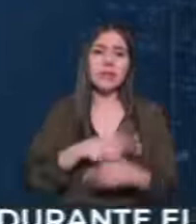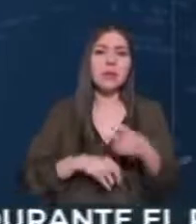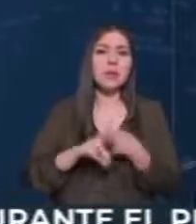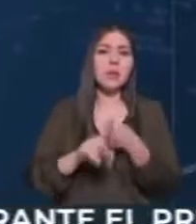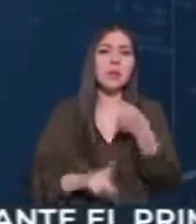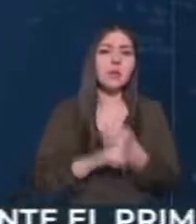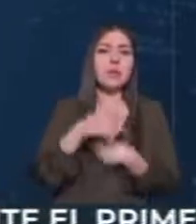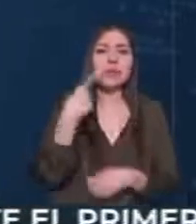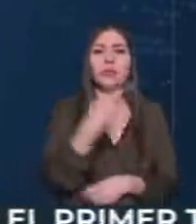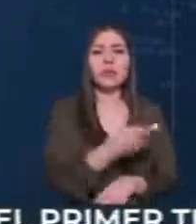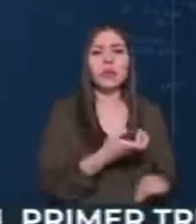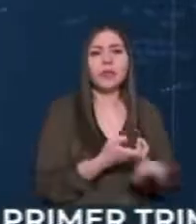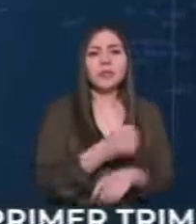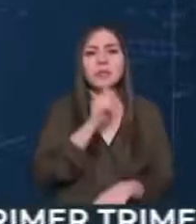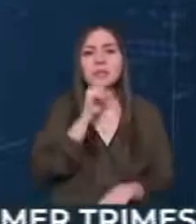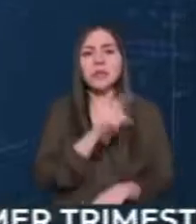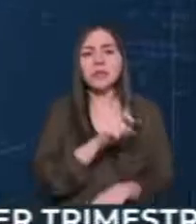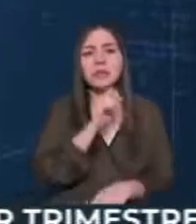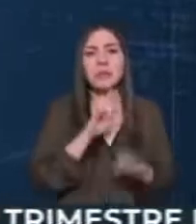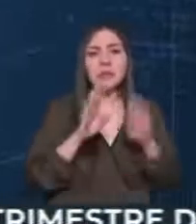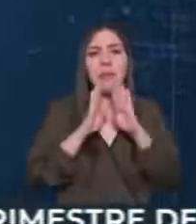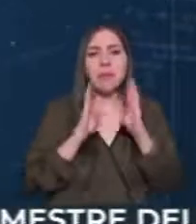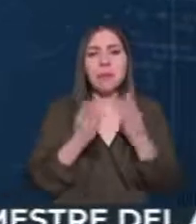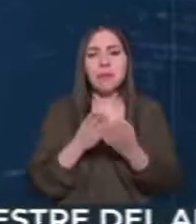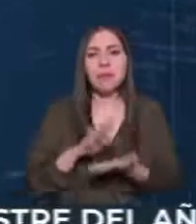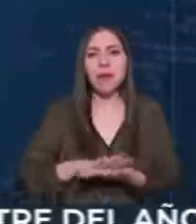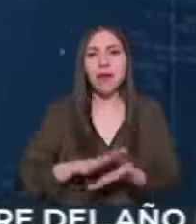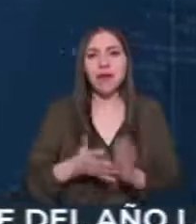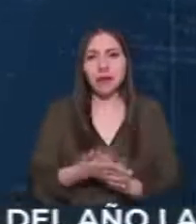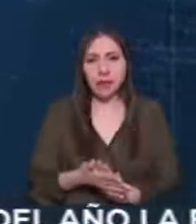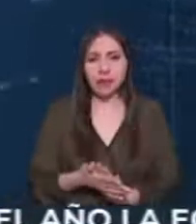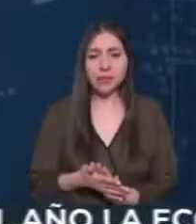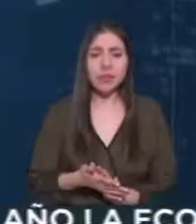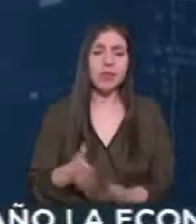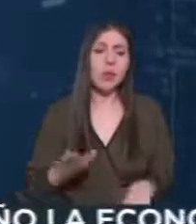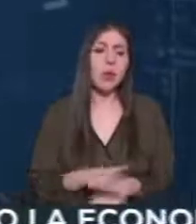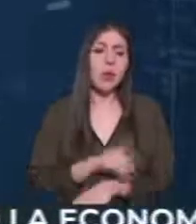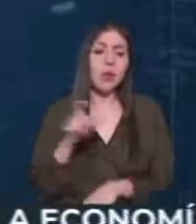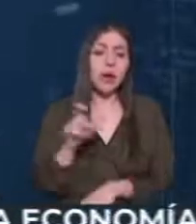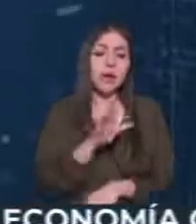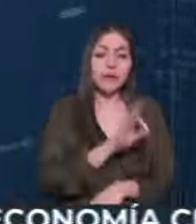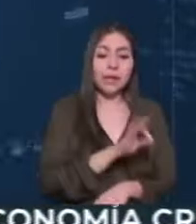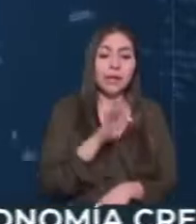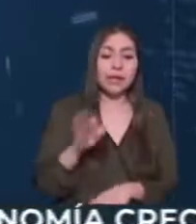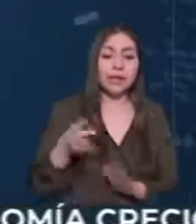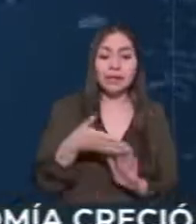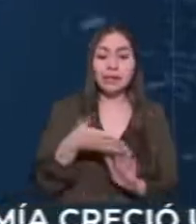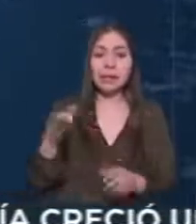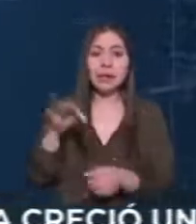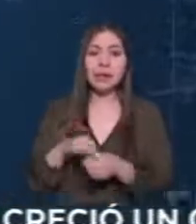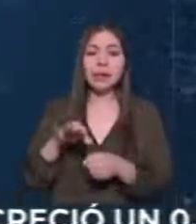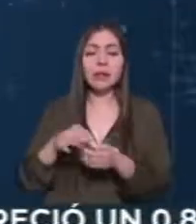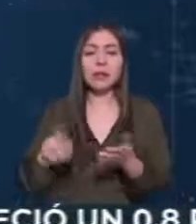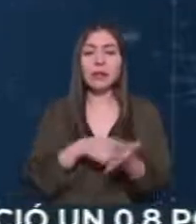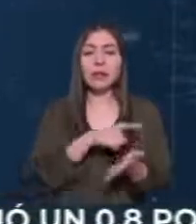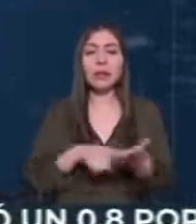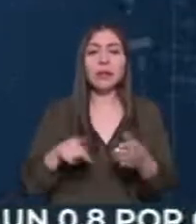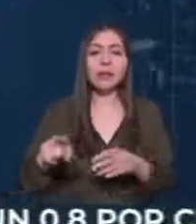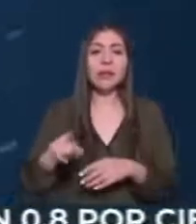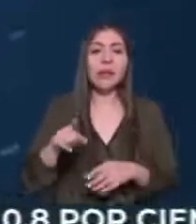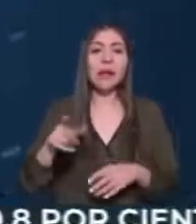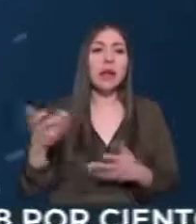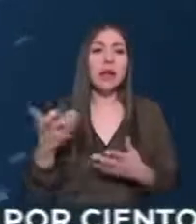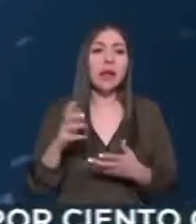localmente. Obviamente, en tiempo electoral, como el crimen organizado es el que pone y quita candidatos, hace este juego de